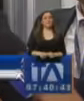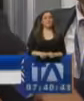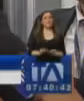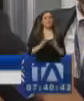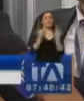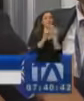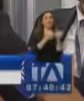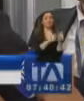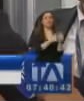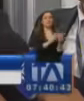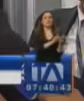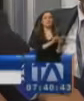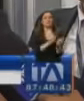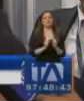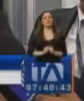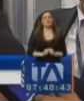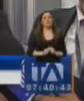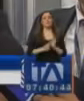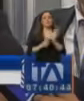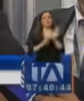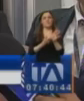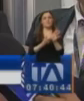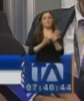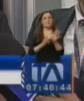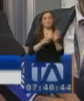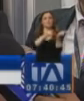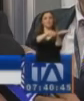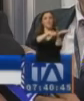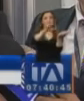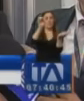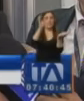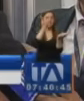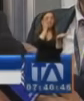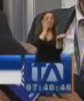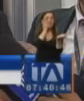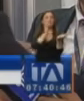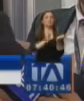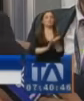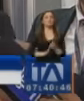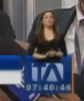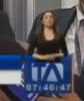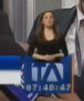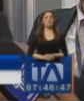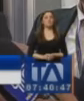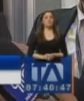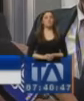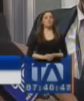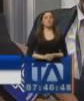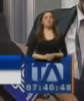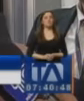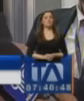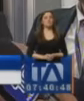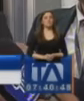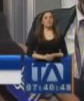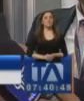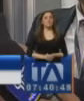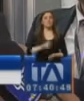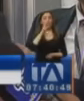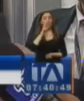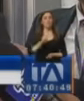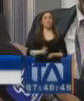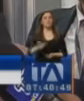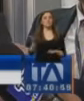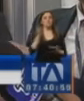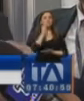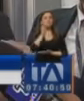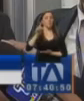familiares muy cercanos, como por ejemplo, hermanos de madre, el cónyuge de la madre, el señor, es